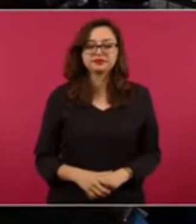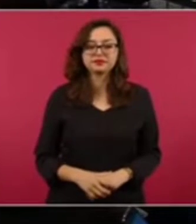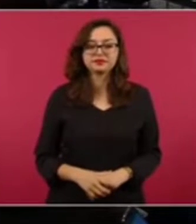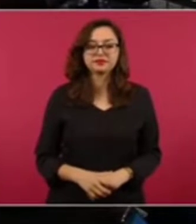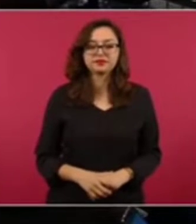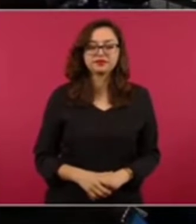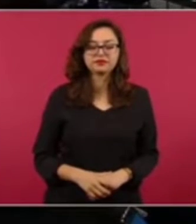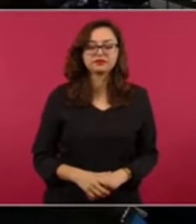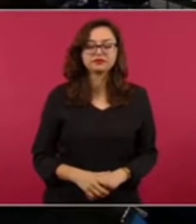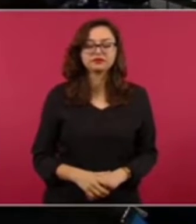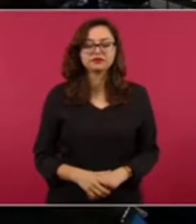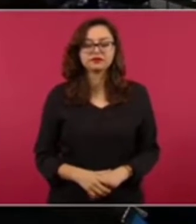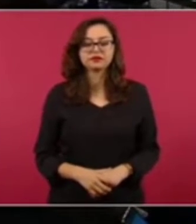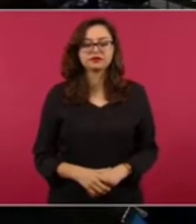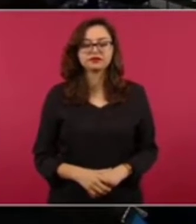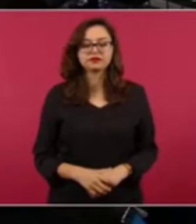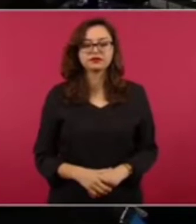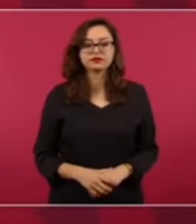era para que